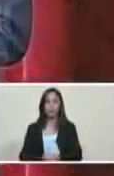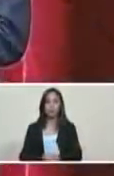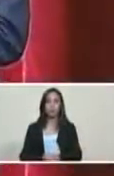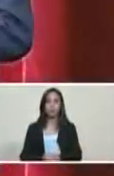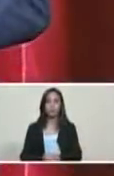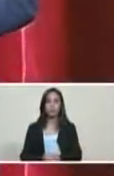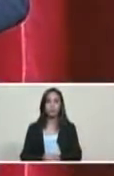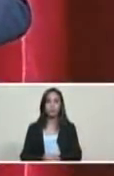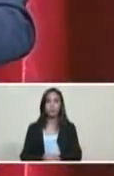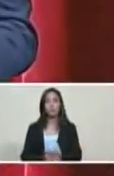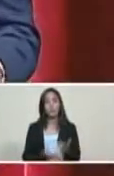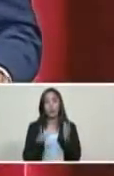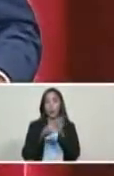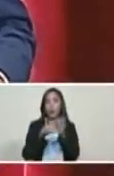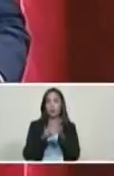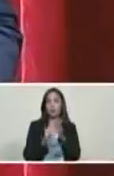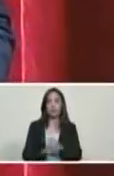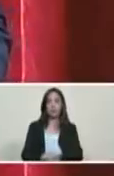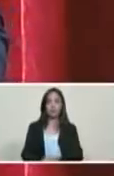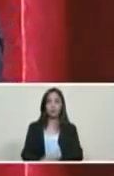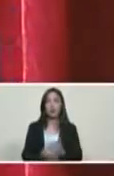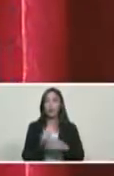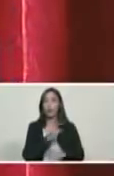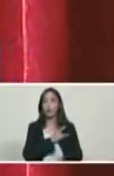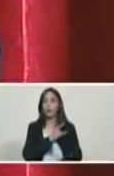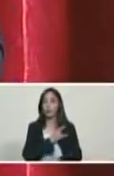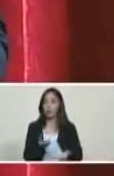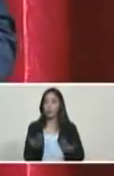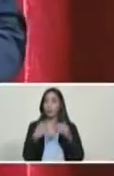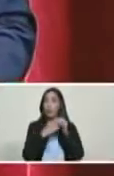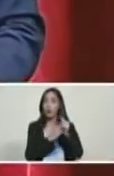tenemos que liberar en el liceo, en la universidad,